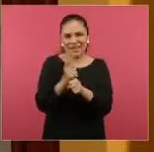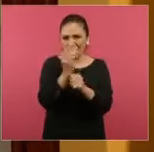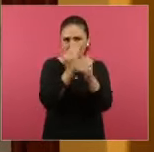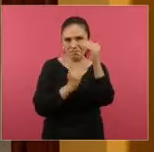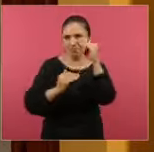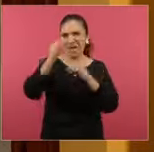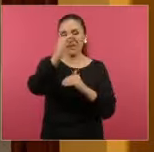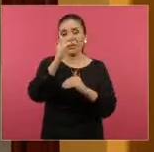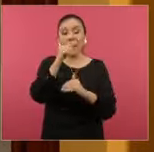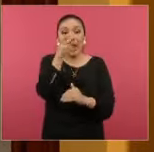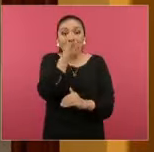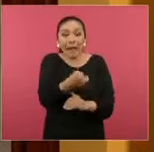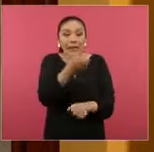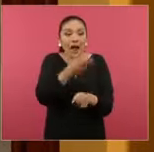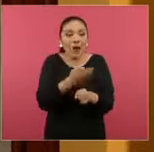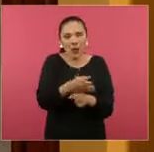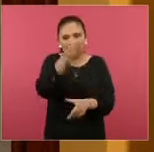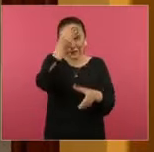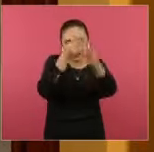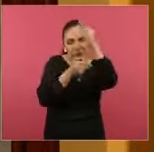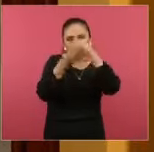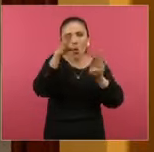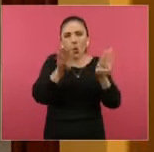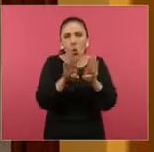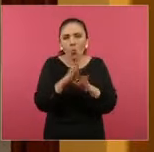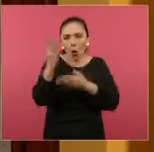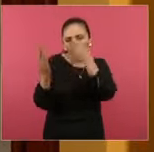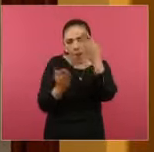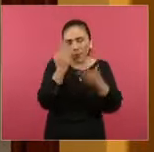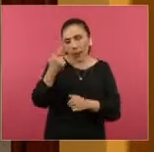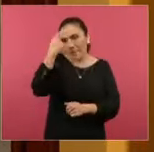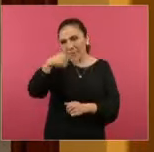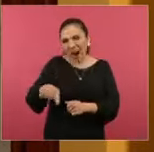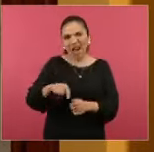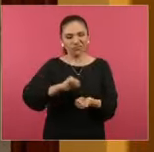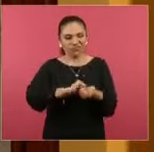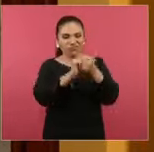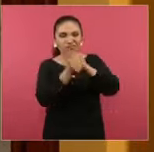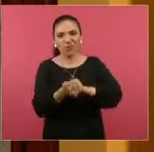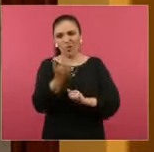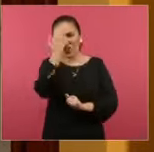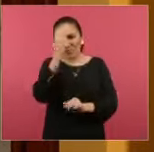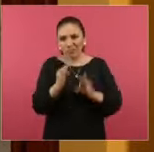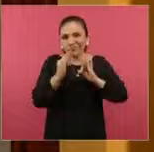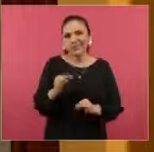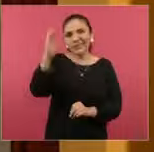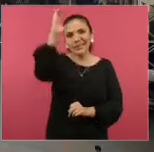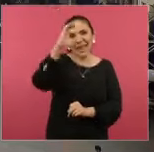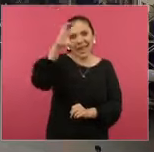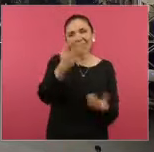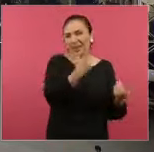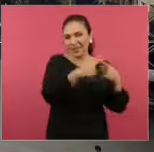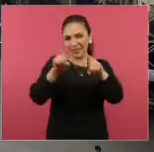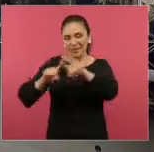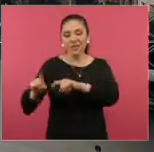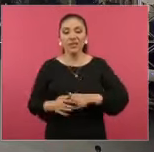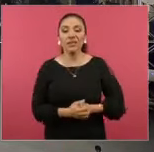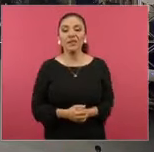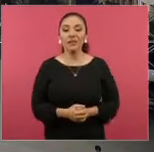tanto están en ese proceso de formarse para el dominio de la ciencia, etcétera. Ahora